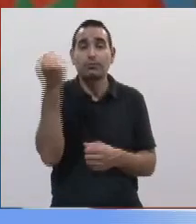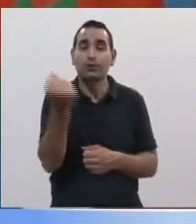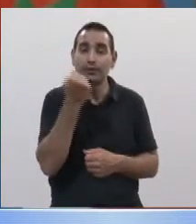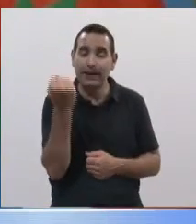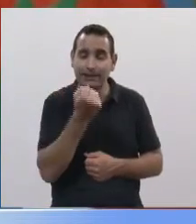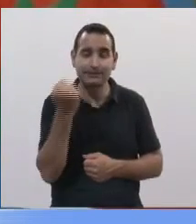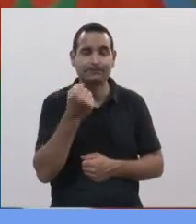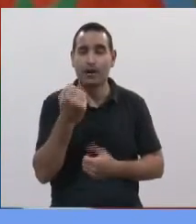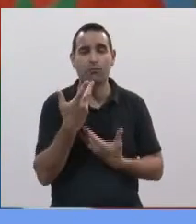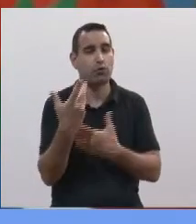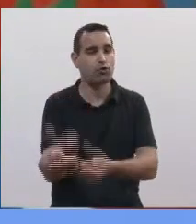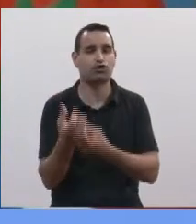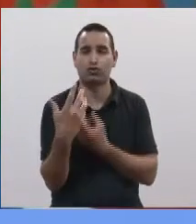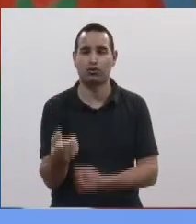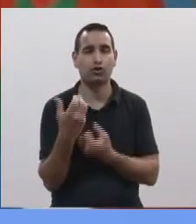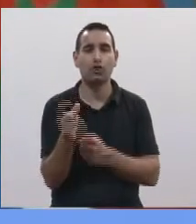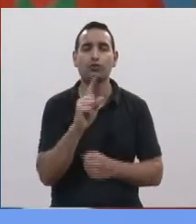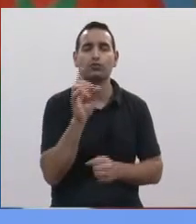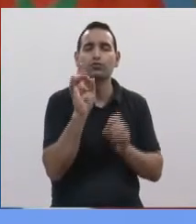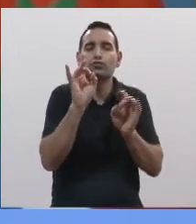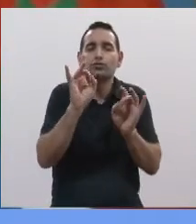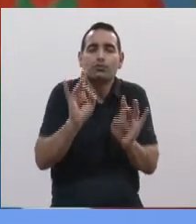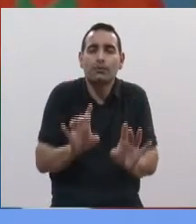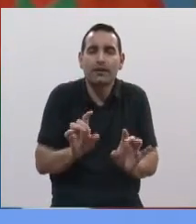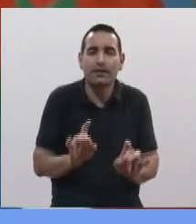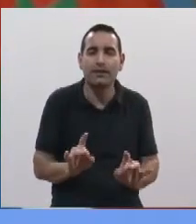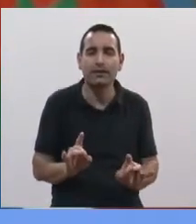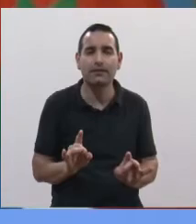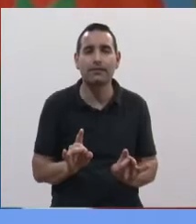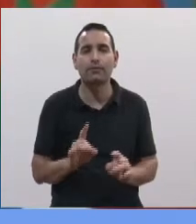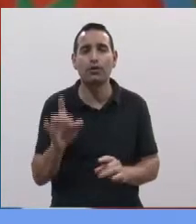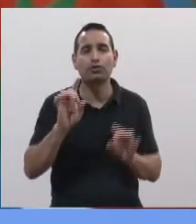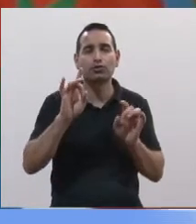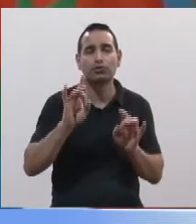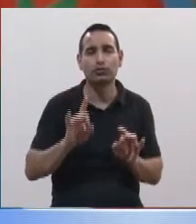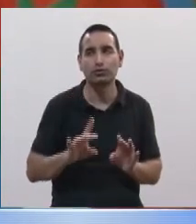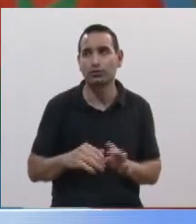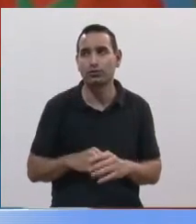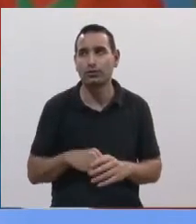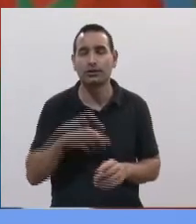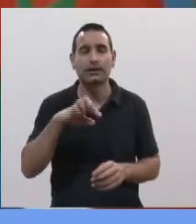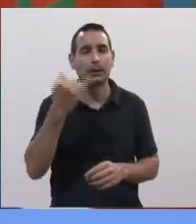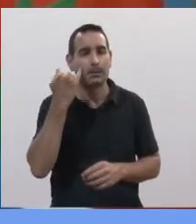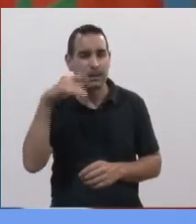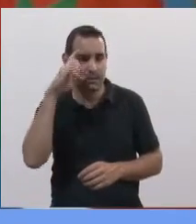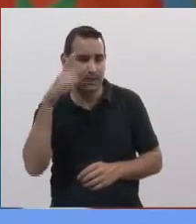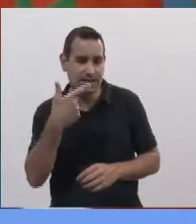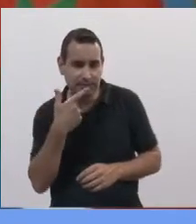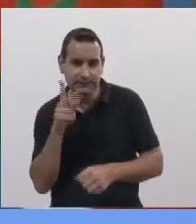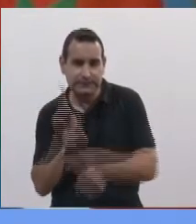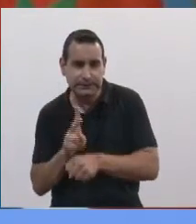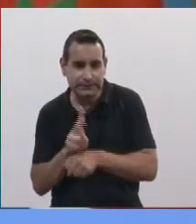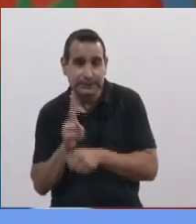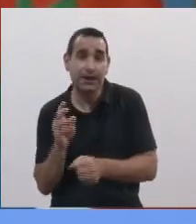el acompañamiento, porque no es solamente mantener esa pyme, ese emprendimiento,